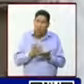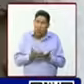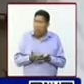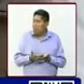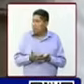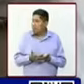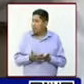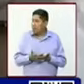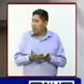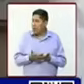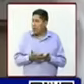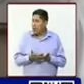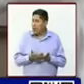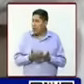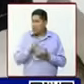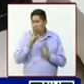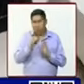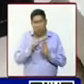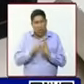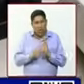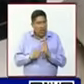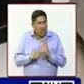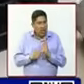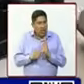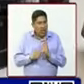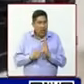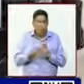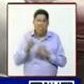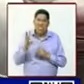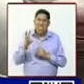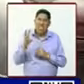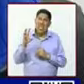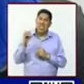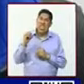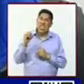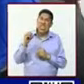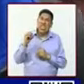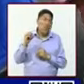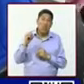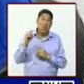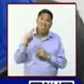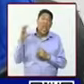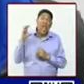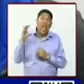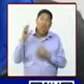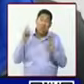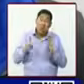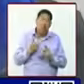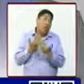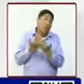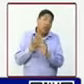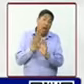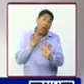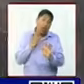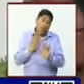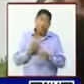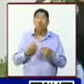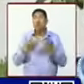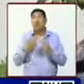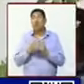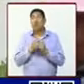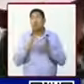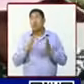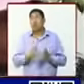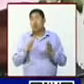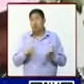cirugía oncológica ahorita están esperando más de 60 pacientes, casi llegando a 100. Estamos muriendo muchos. Muchos compañeros